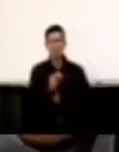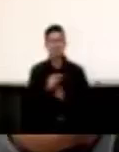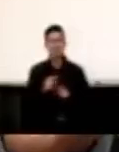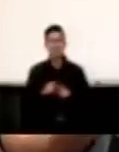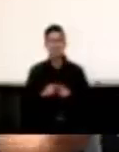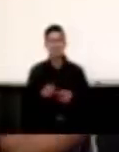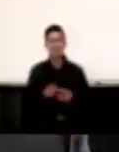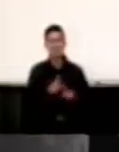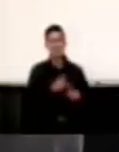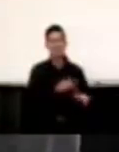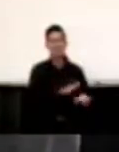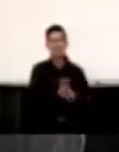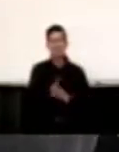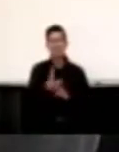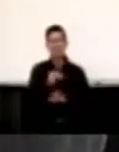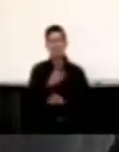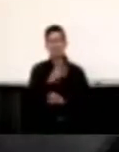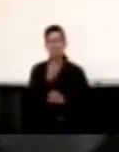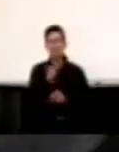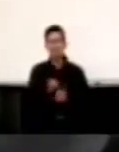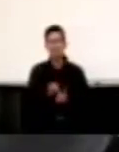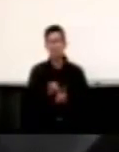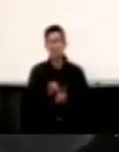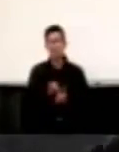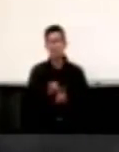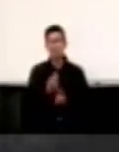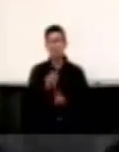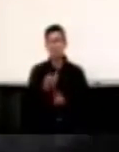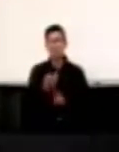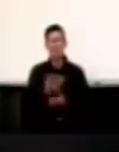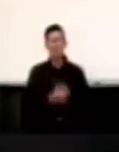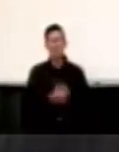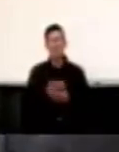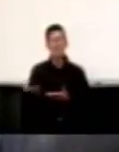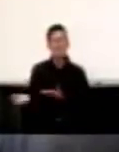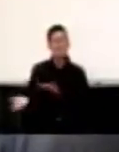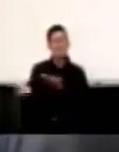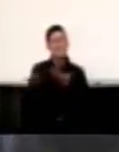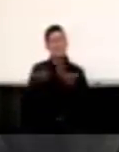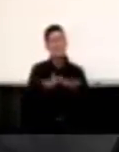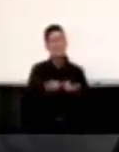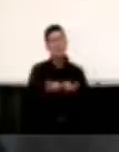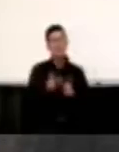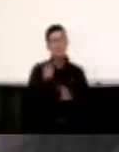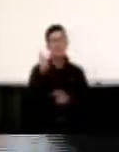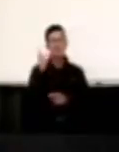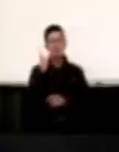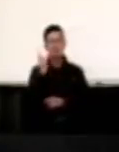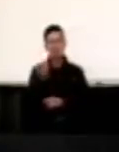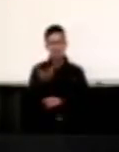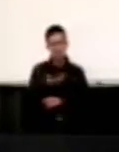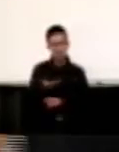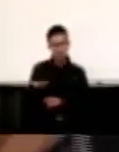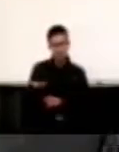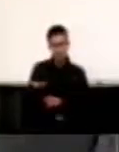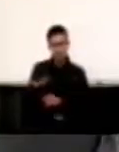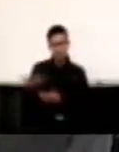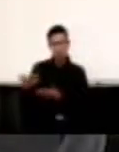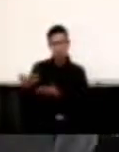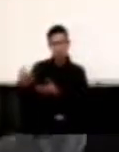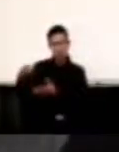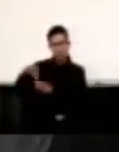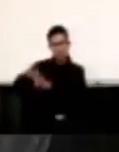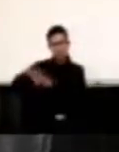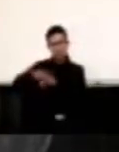hablar de transformación. Entonces, en ese sentido, la llegada de un partido con esa capacidad de obtener votos es gracias a